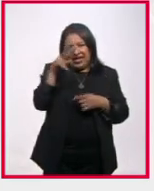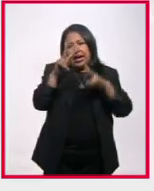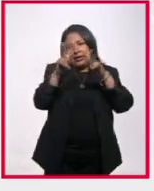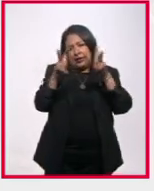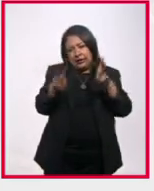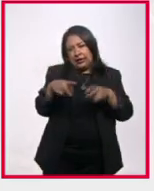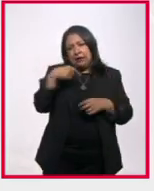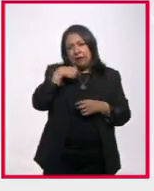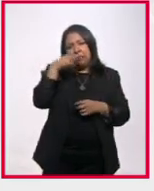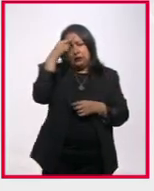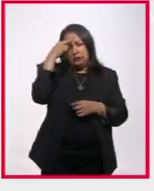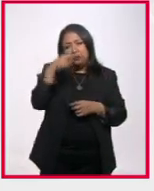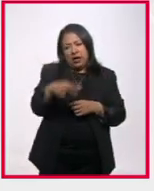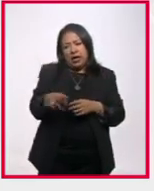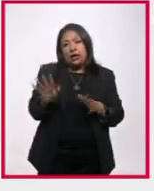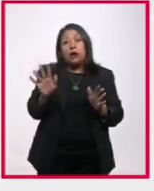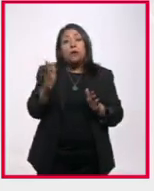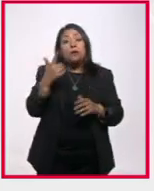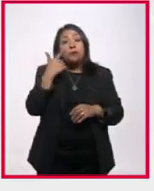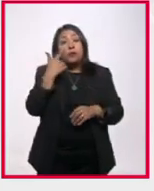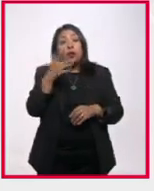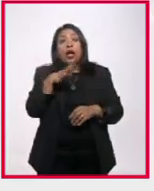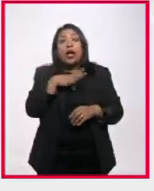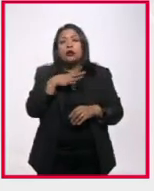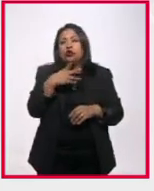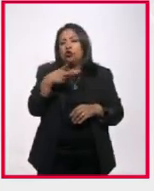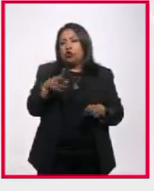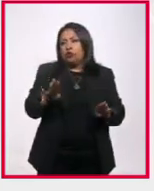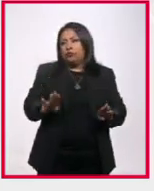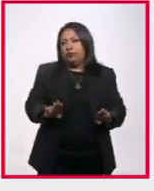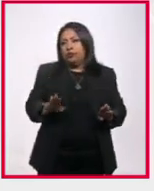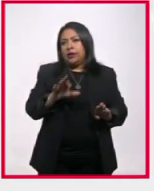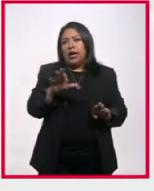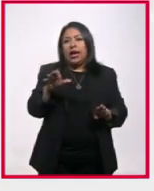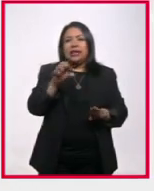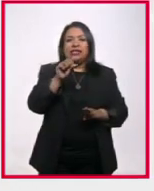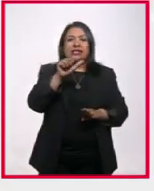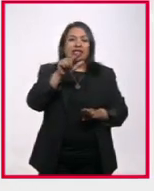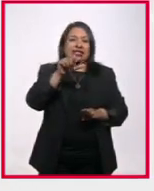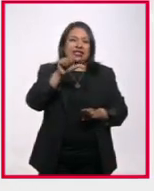temáticas mexicanas y pues darle un sabor propio a la salsa.